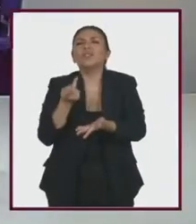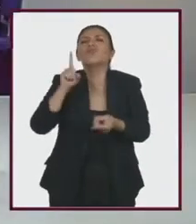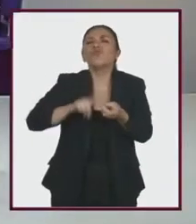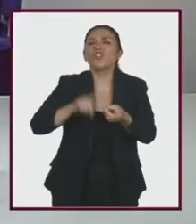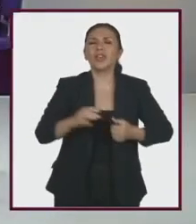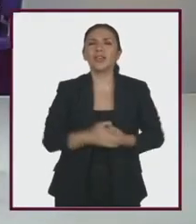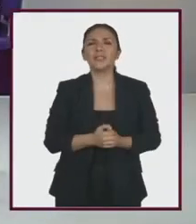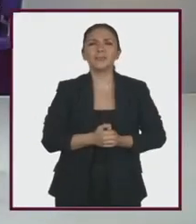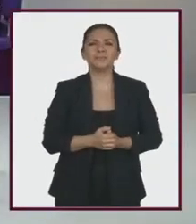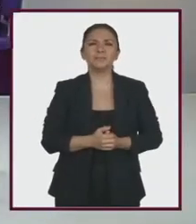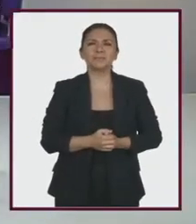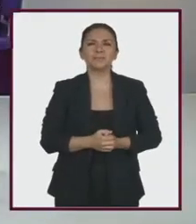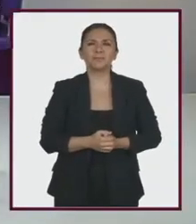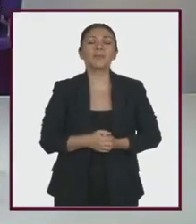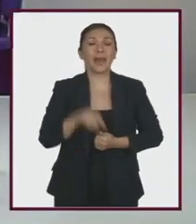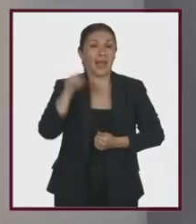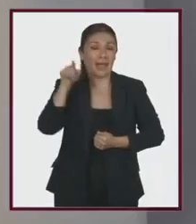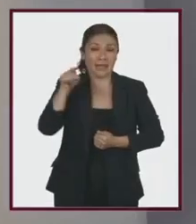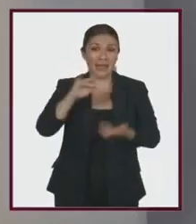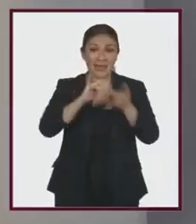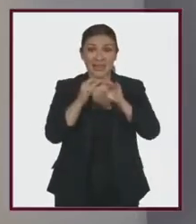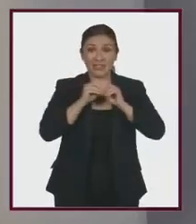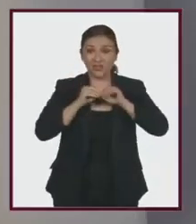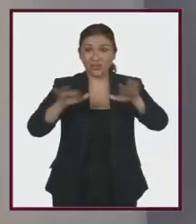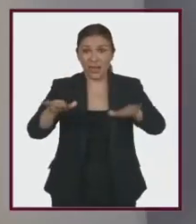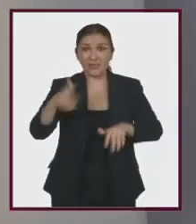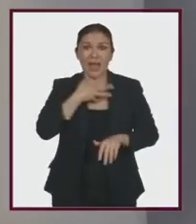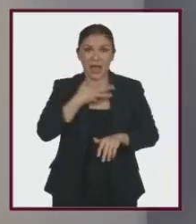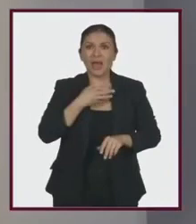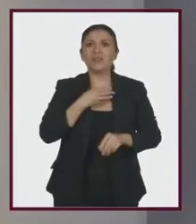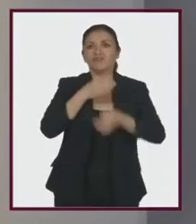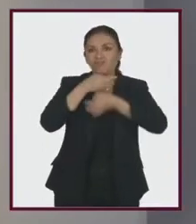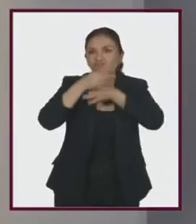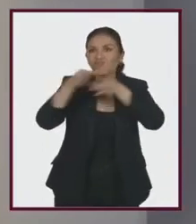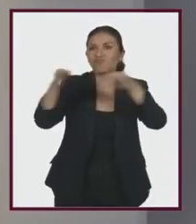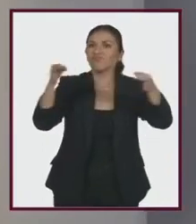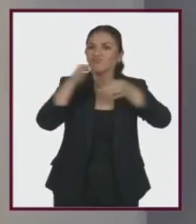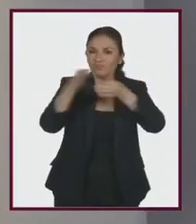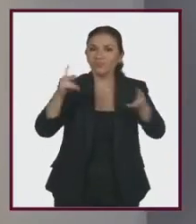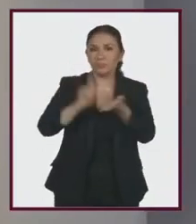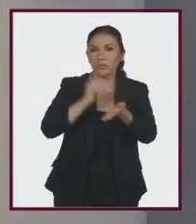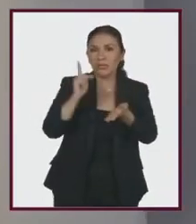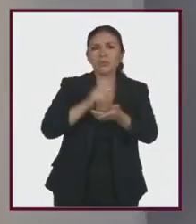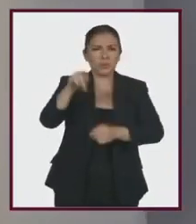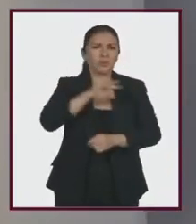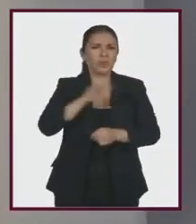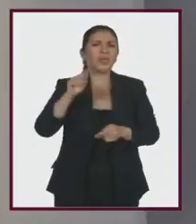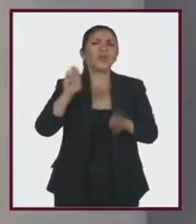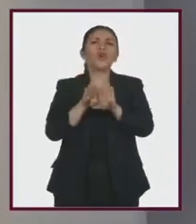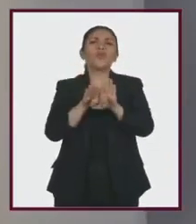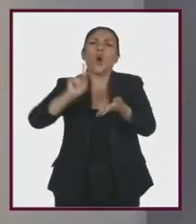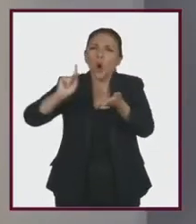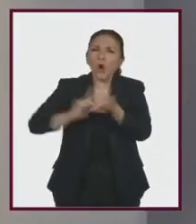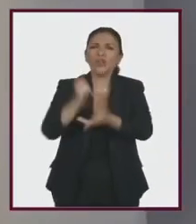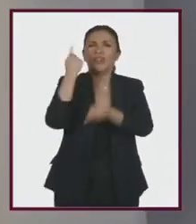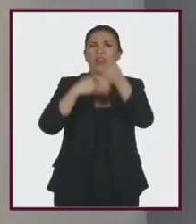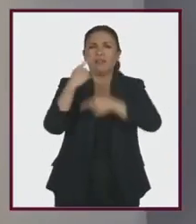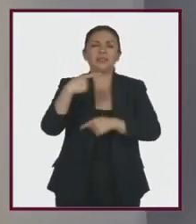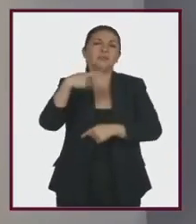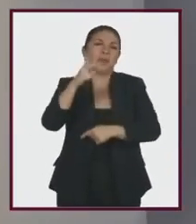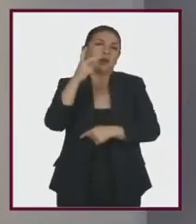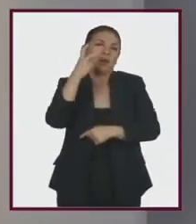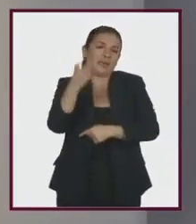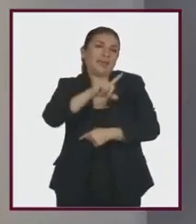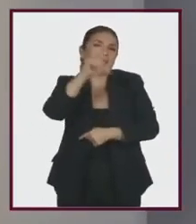aquí sí, más bien en las redes es donde la están pasando y supongo que también ahí podrán volverla a ver, pero eso ya también se los